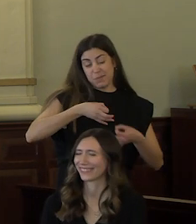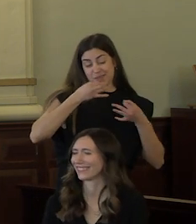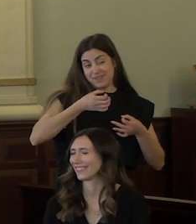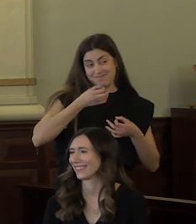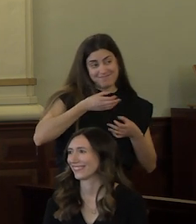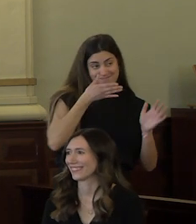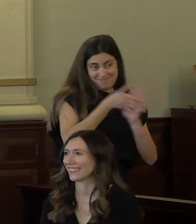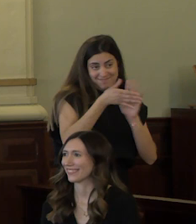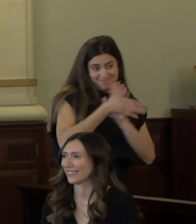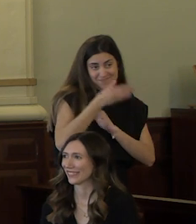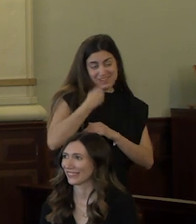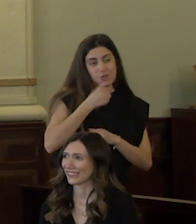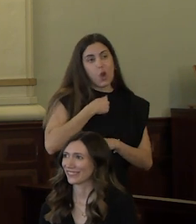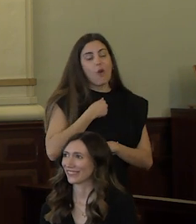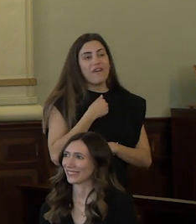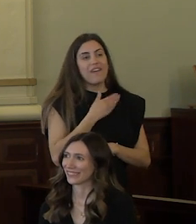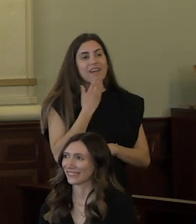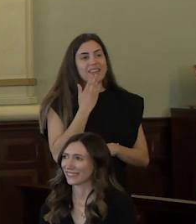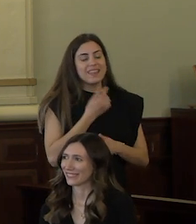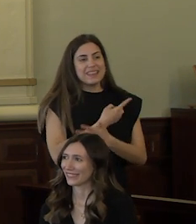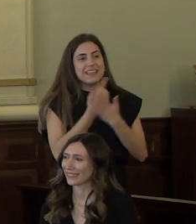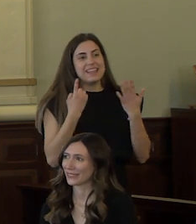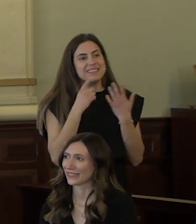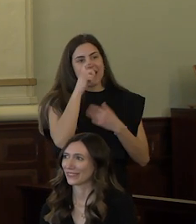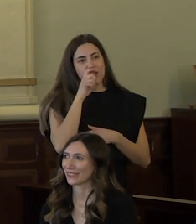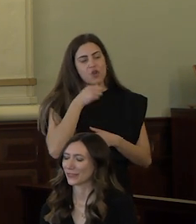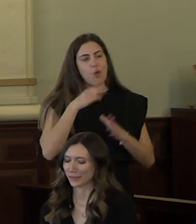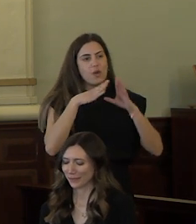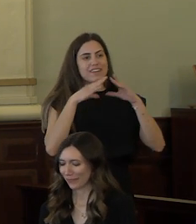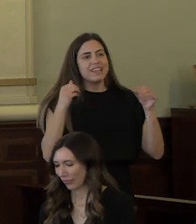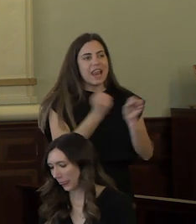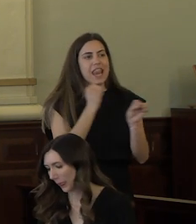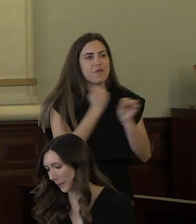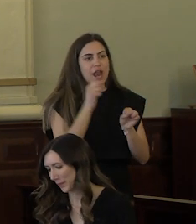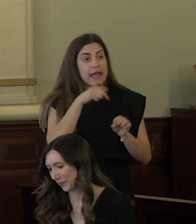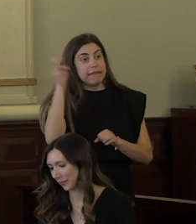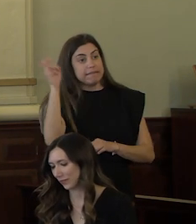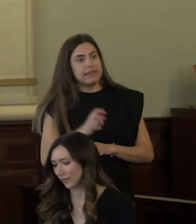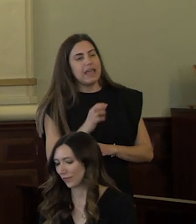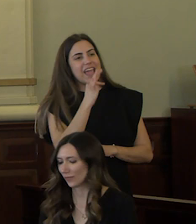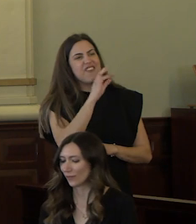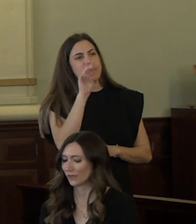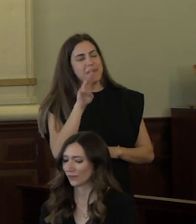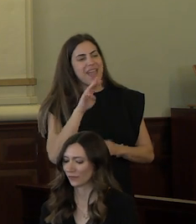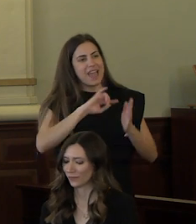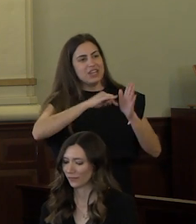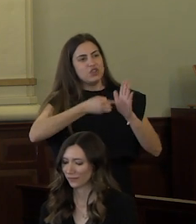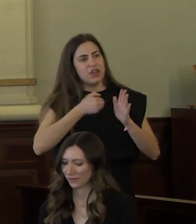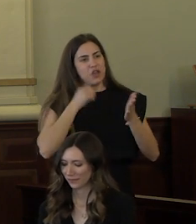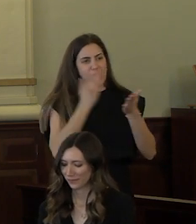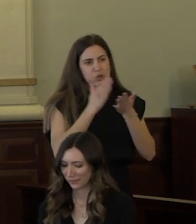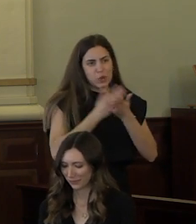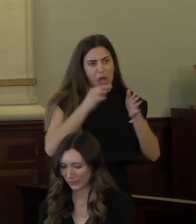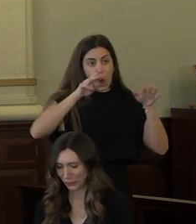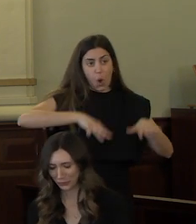Con 16 años y le dije a mis padres que me iba a la Universidad Laboral a estudiar FP Electrónica. Aquello duró 8 meses,